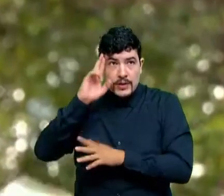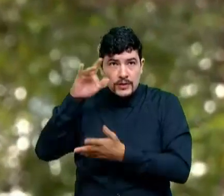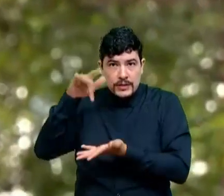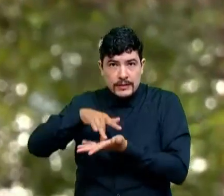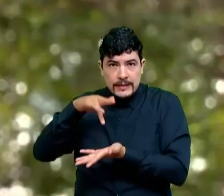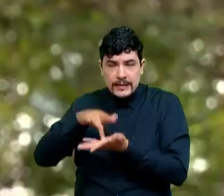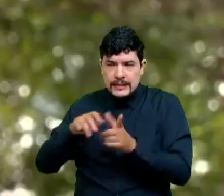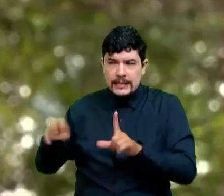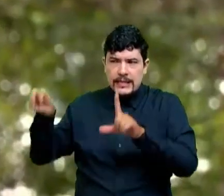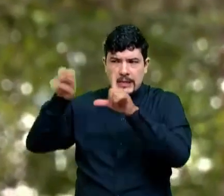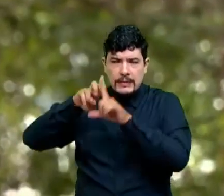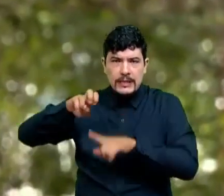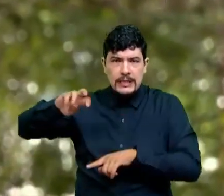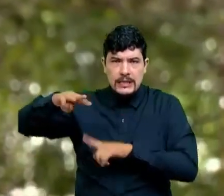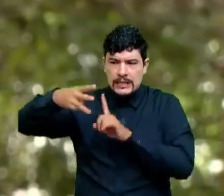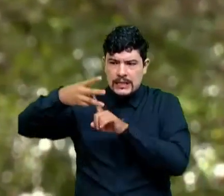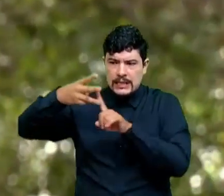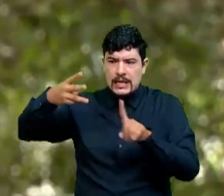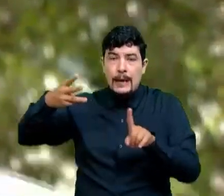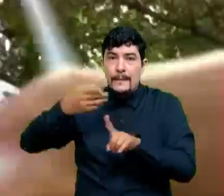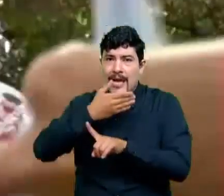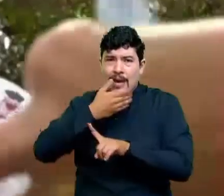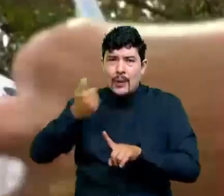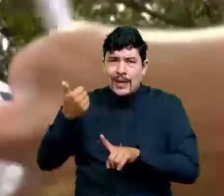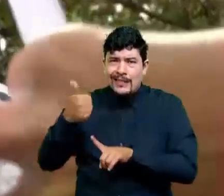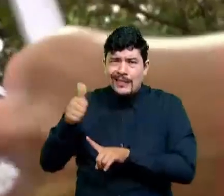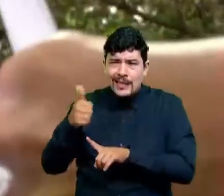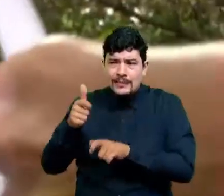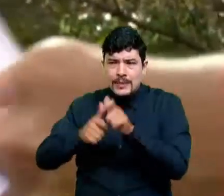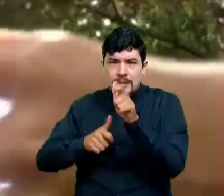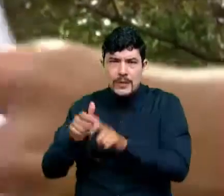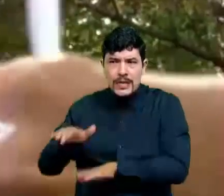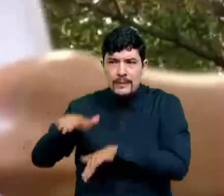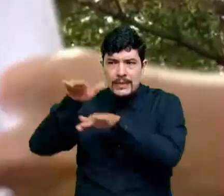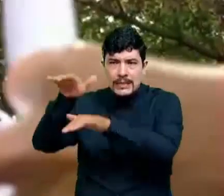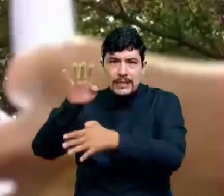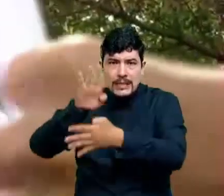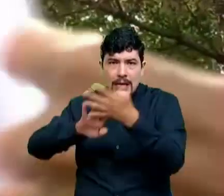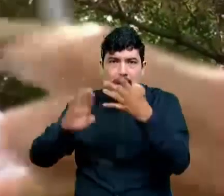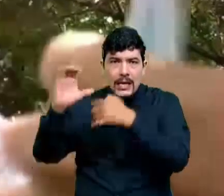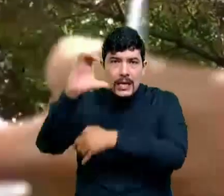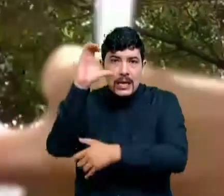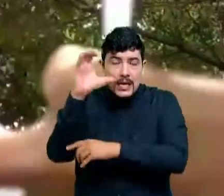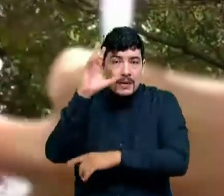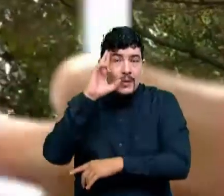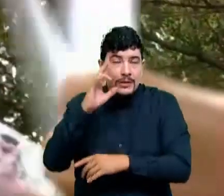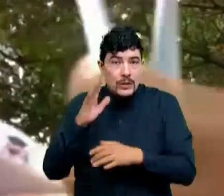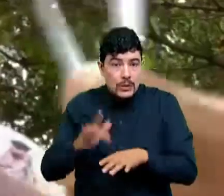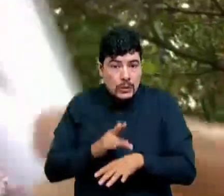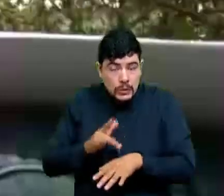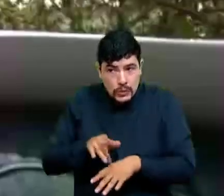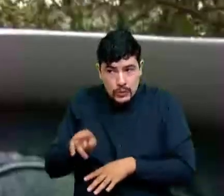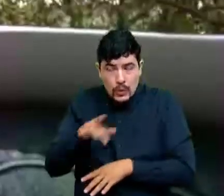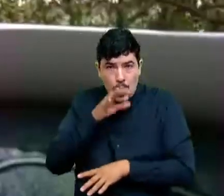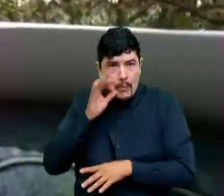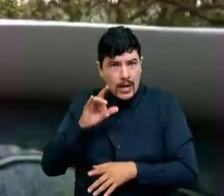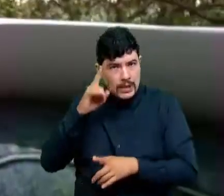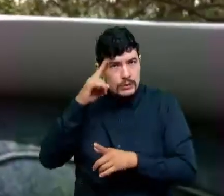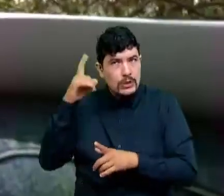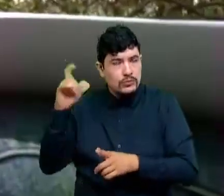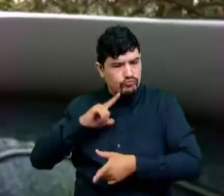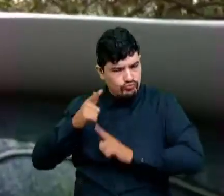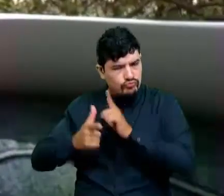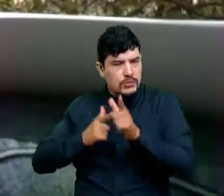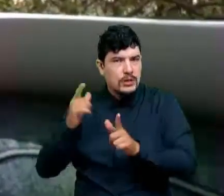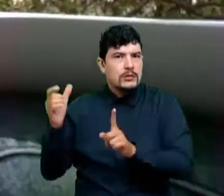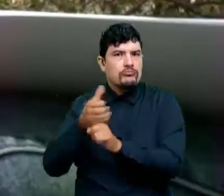puesto número 3 entre los 10 mejores representantes del país, una motivación que lo impulsa a seguir luchando por sus sueños.